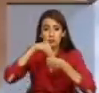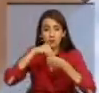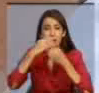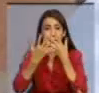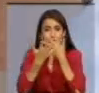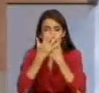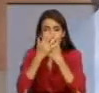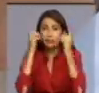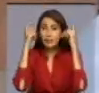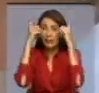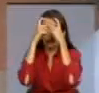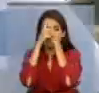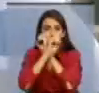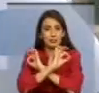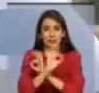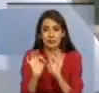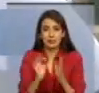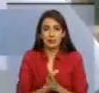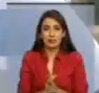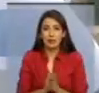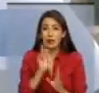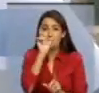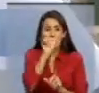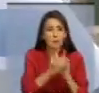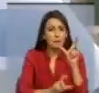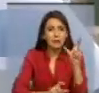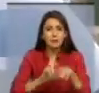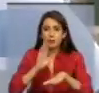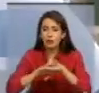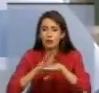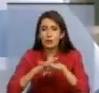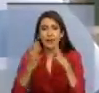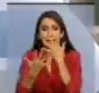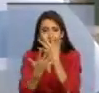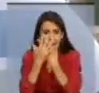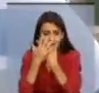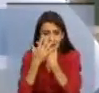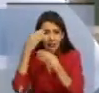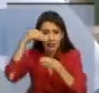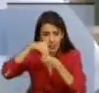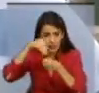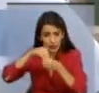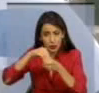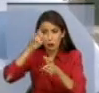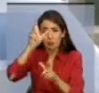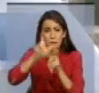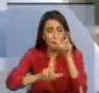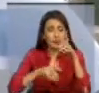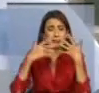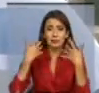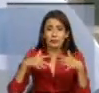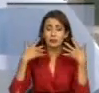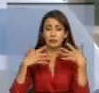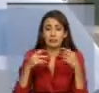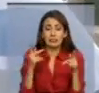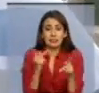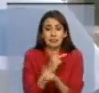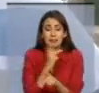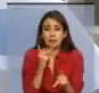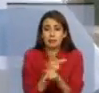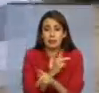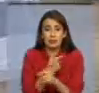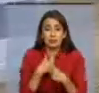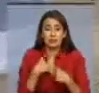no se lo desea a nadie. Gente de todo tipo y la cárcel, ahí se reúnen toda esa gente y uno la pasa muy